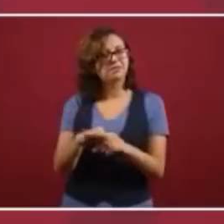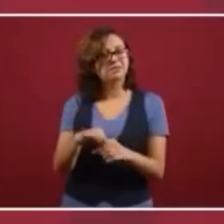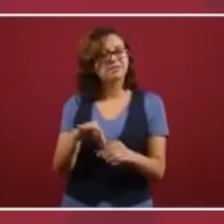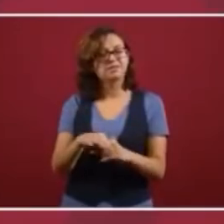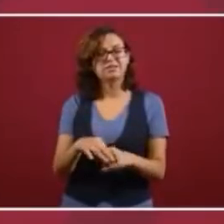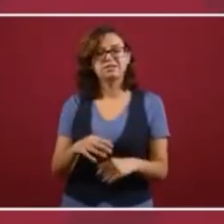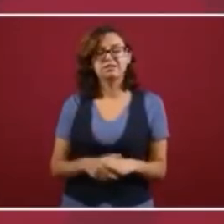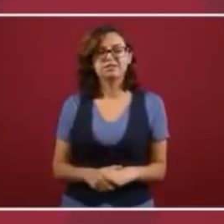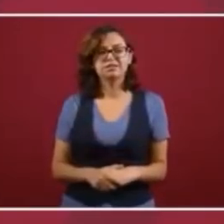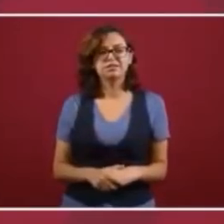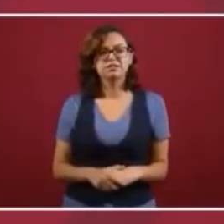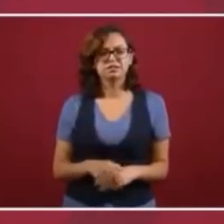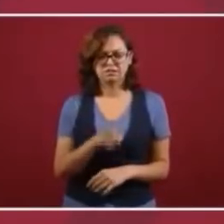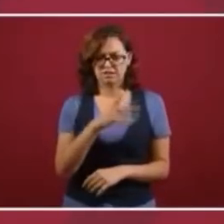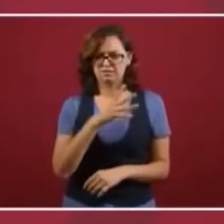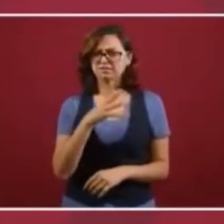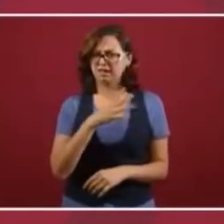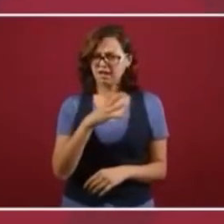apoyando el fraude.